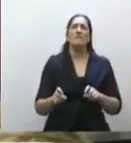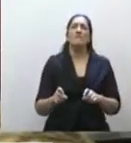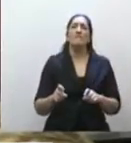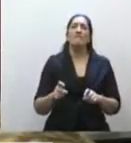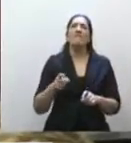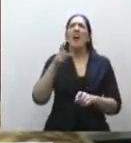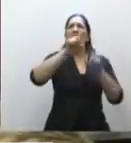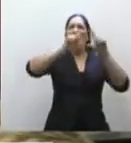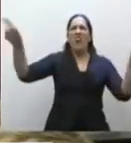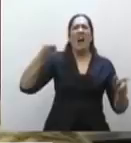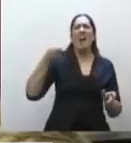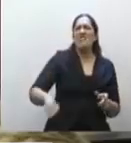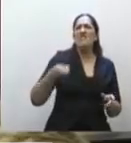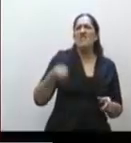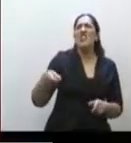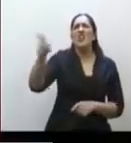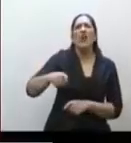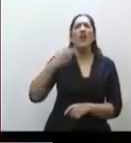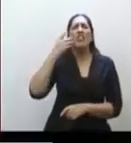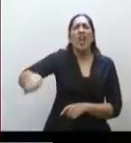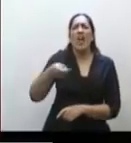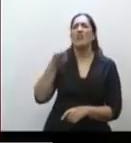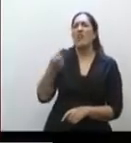tratándola de asesina o de que matara a sus nietos